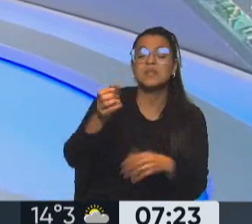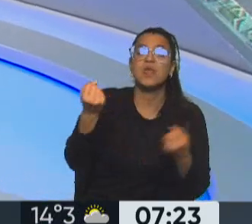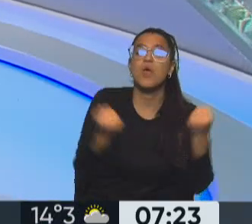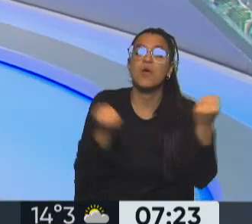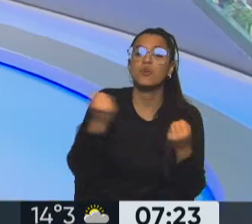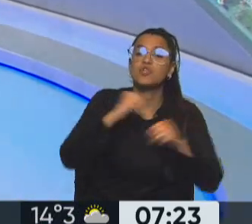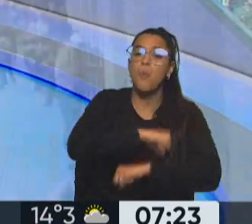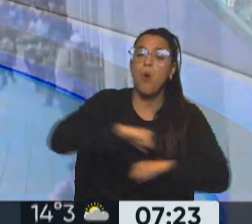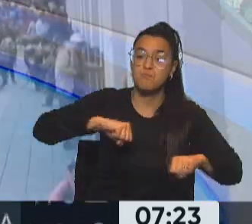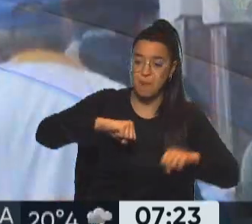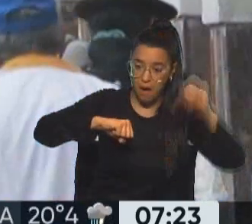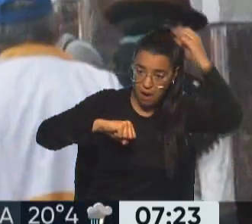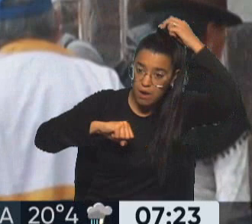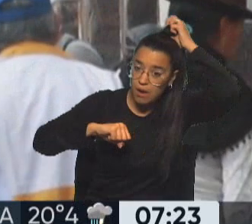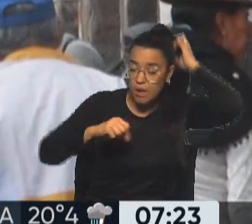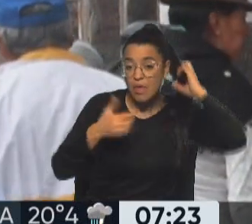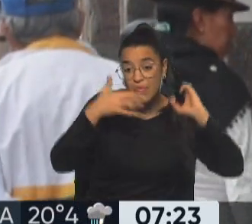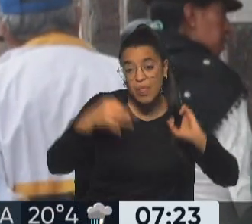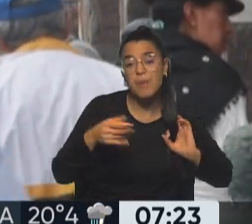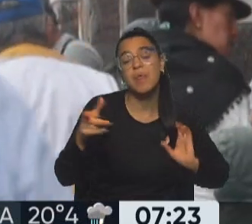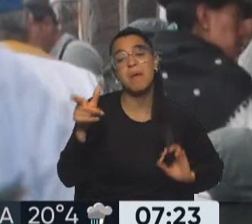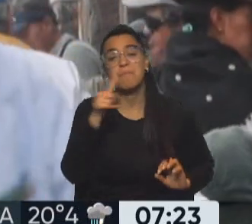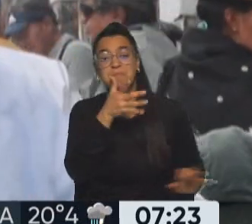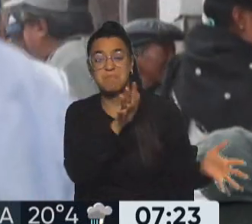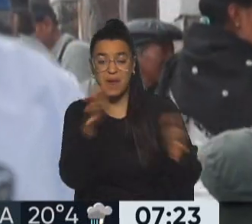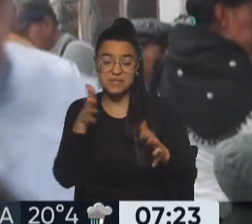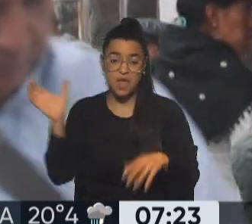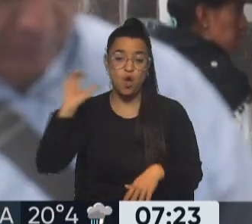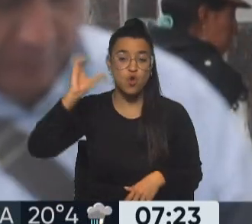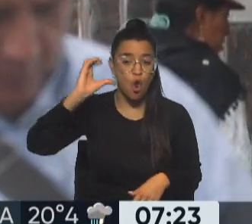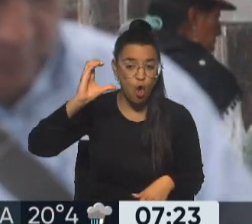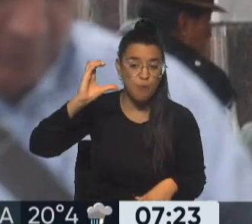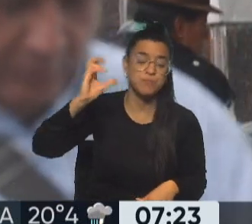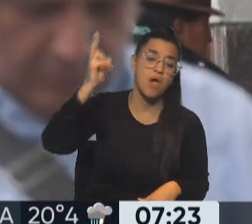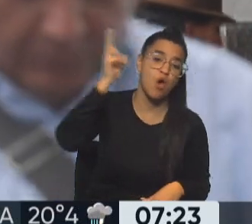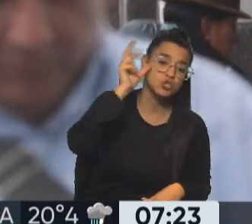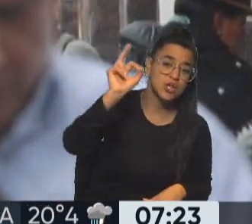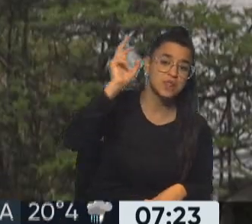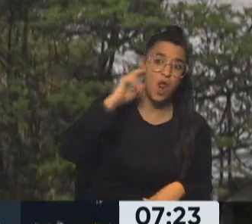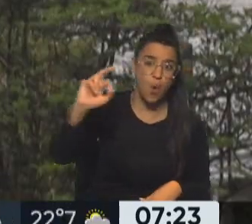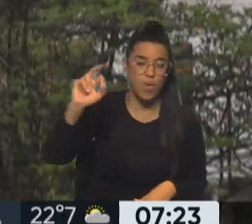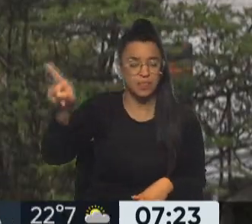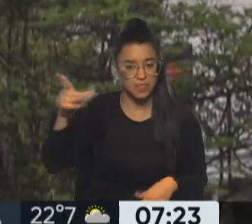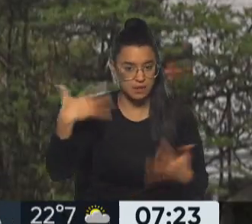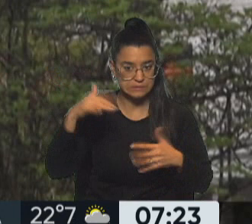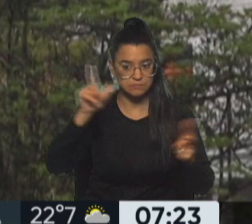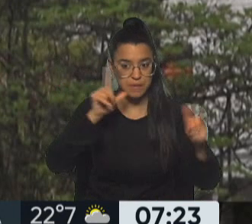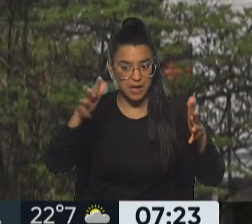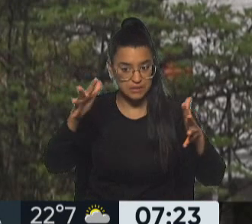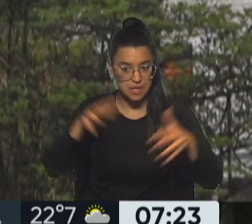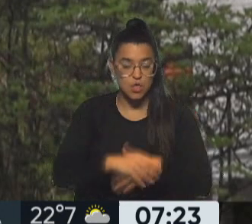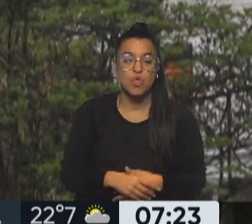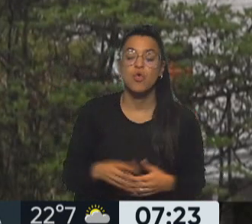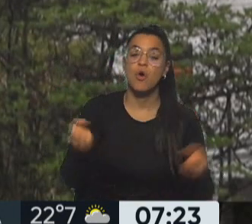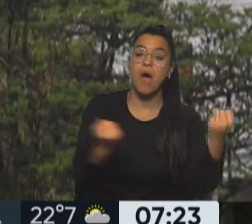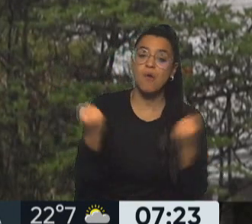Coches bomba. Bueno, la verdad que las similitudes con Colombia de los 80 y 90 cada vez son mayores. Tenemos que hablar primero de un